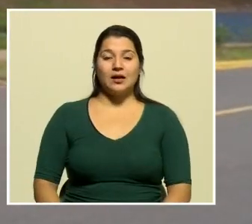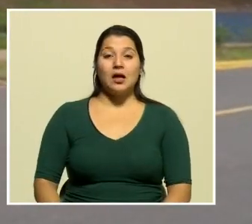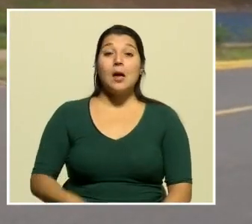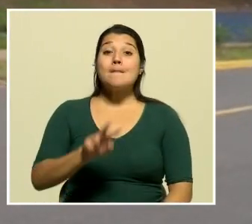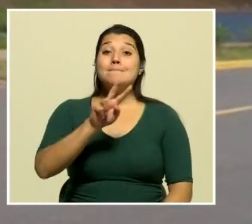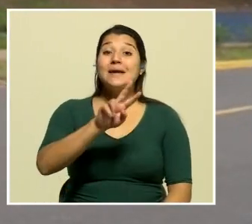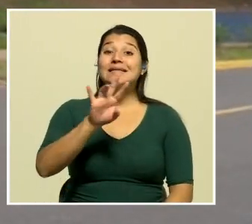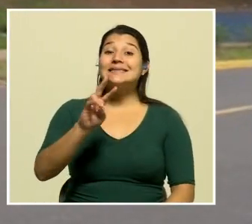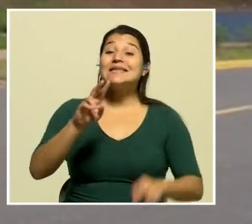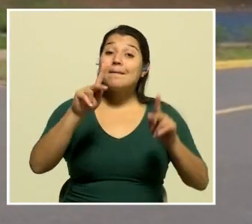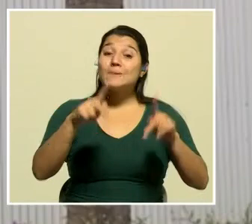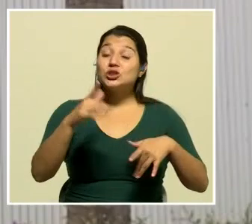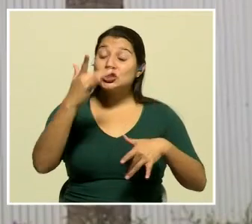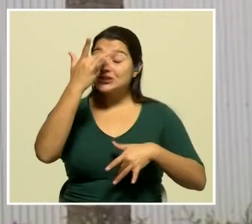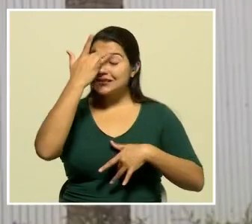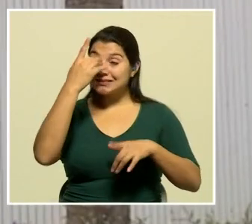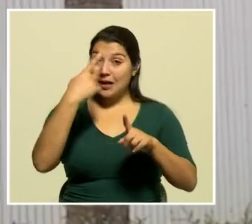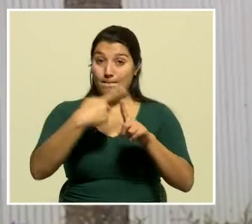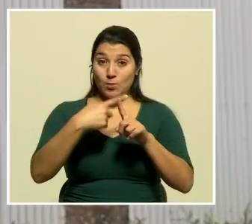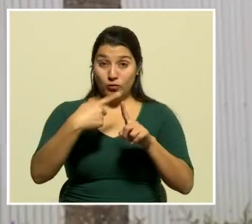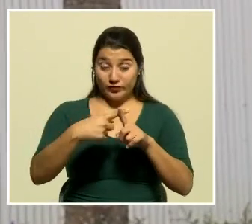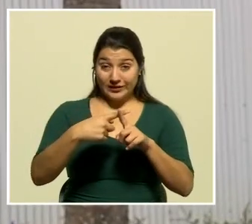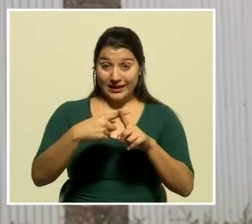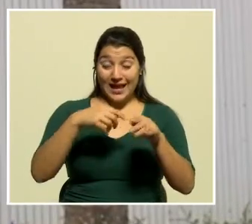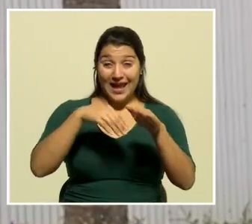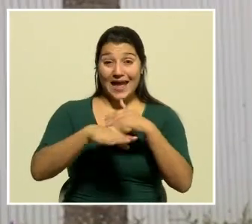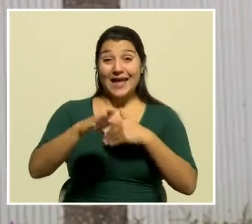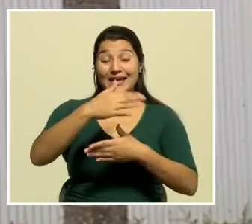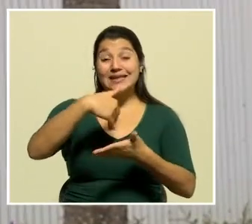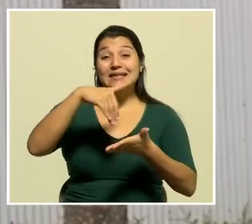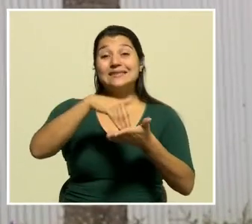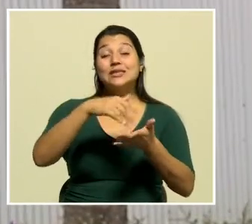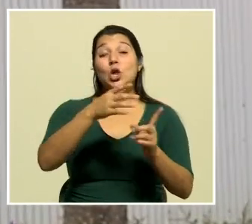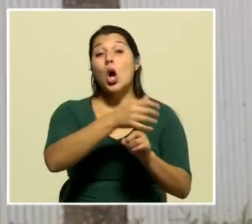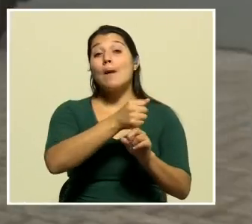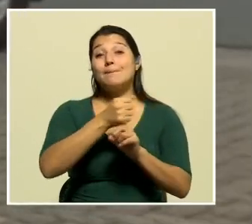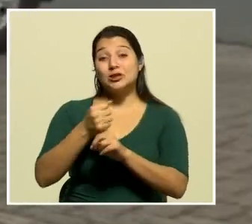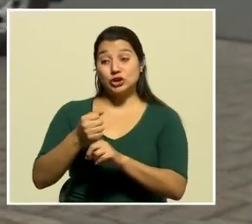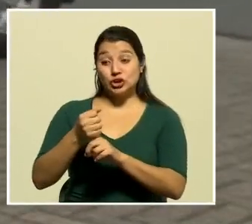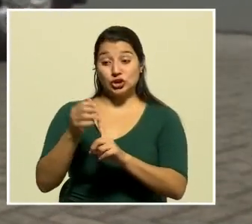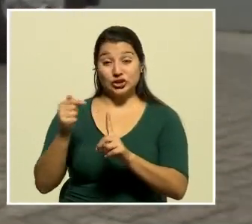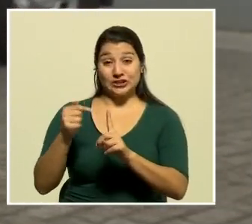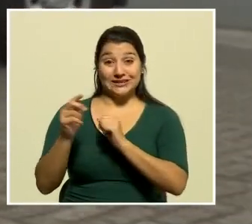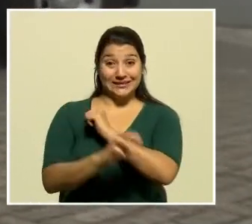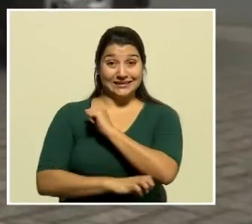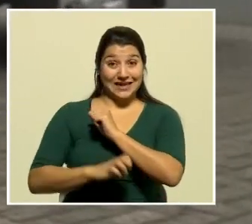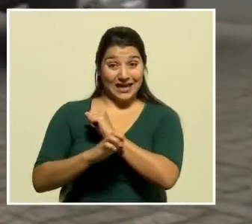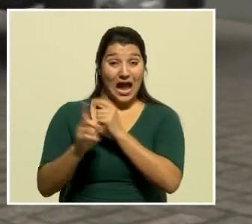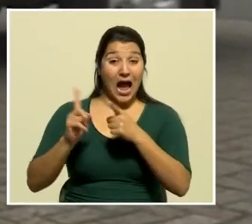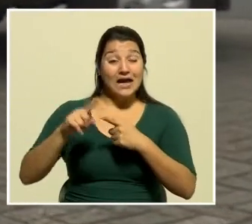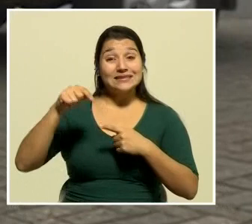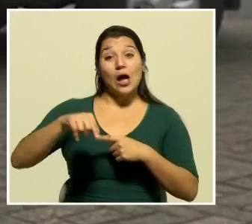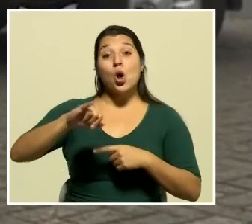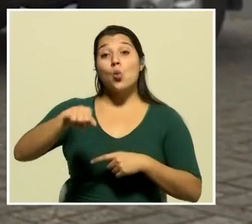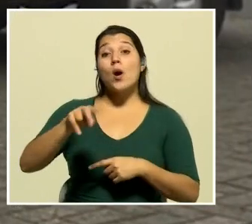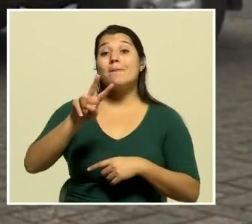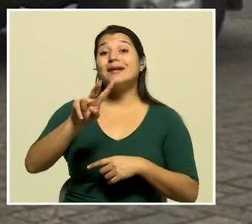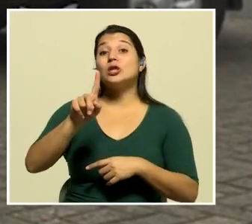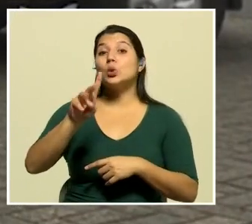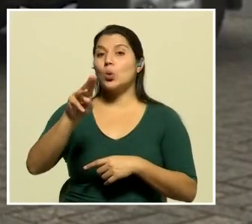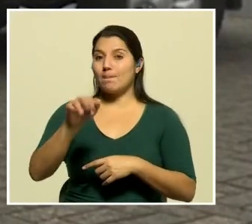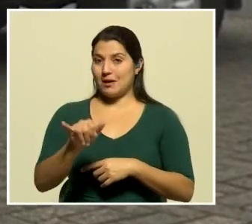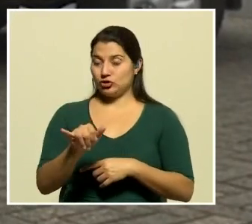27 casos positivos en el Centro de Aprehensión. Hasta este jueves 21 de mayo hay